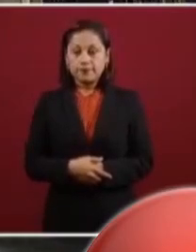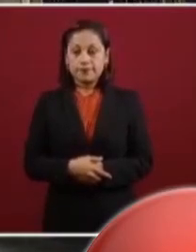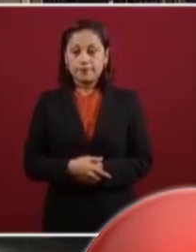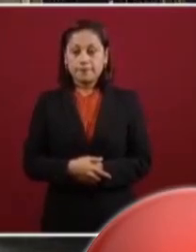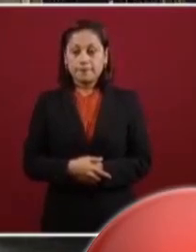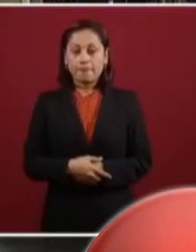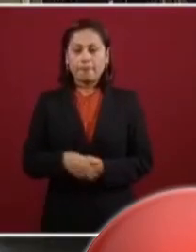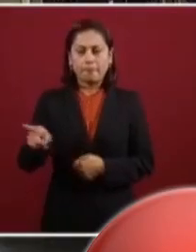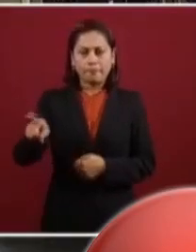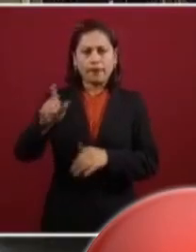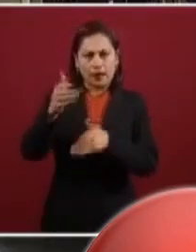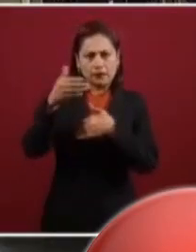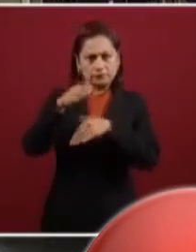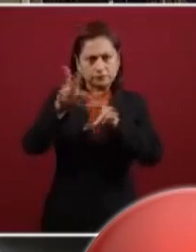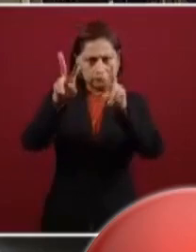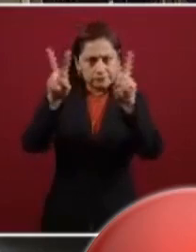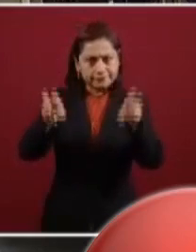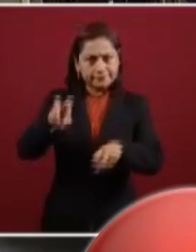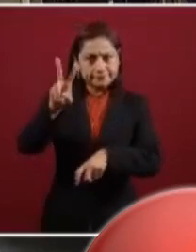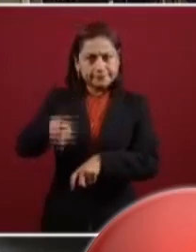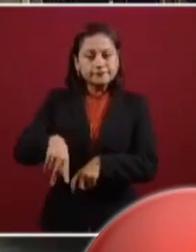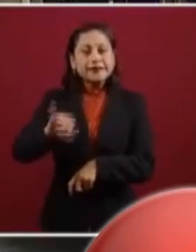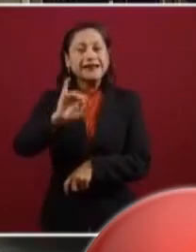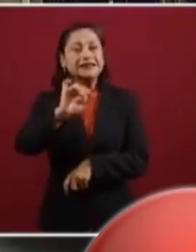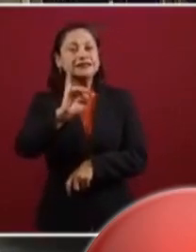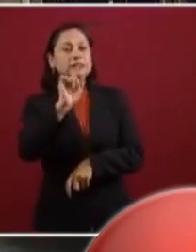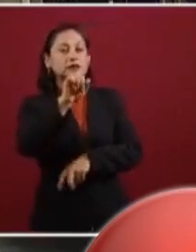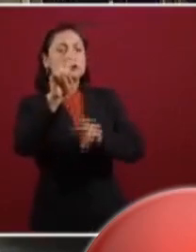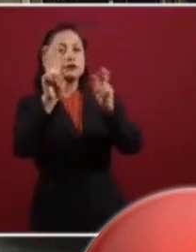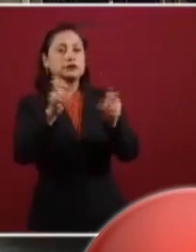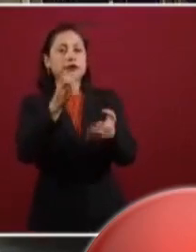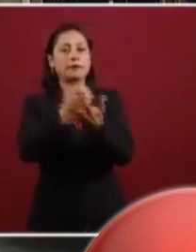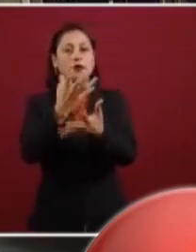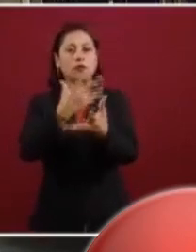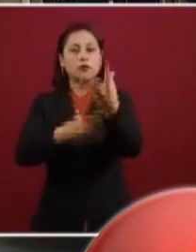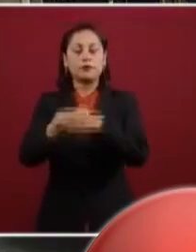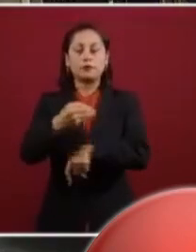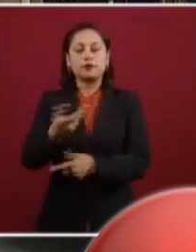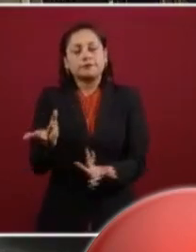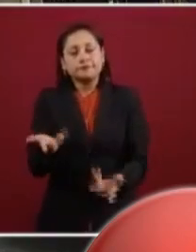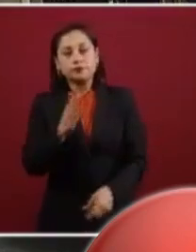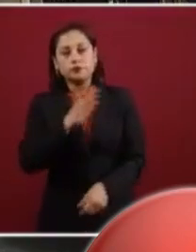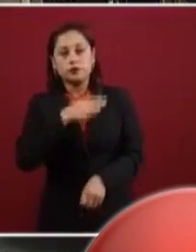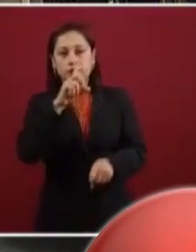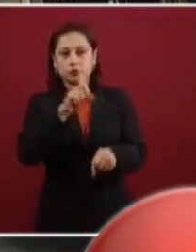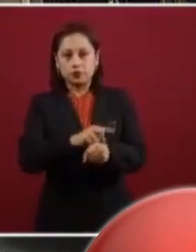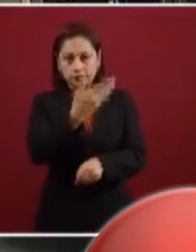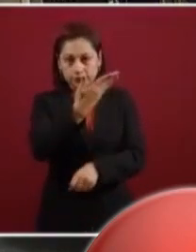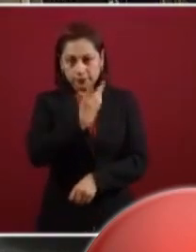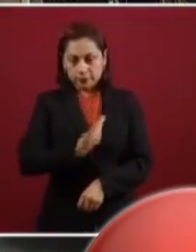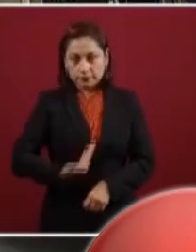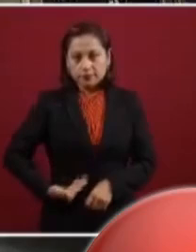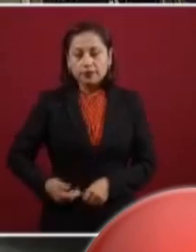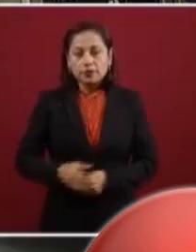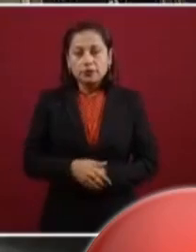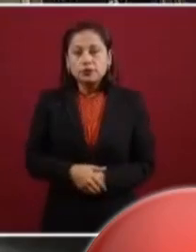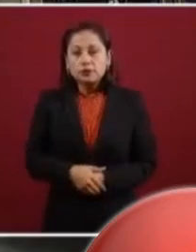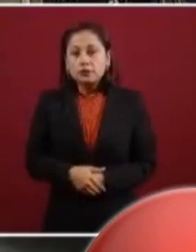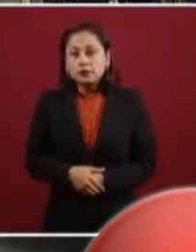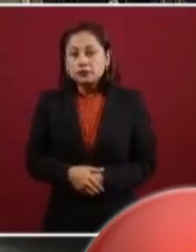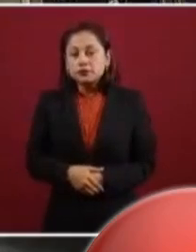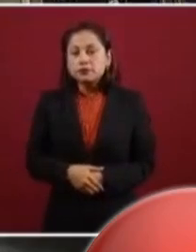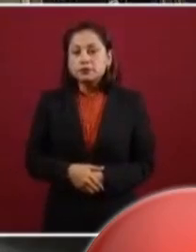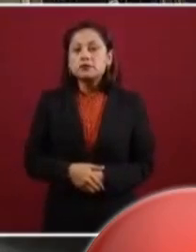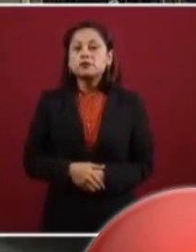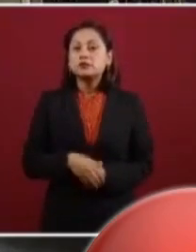sobre el tema, ¿verdad? Sí, el tema económico. Sí, muy bien. Buenos días, señor presidente. Si bien todo cambio de régimen, como ha dicho